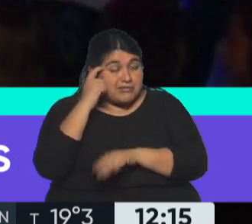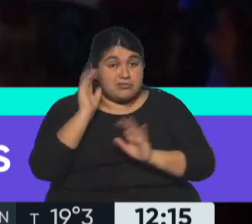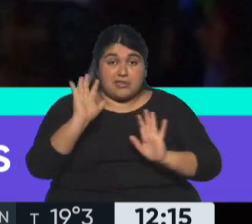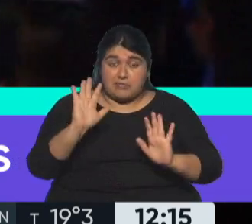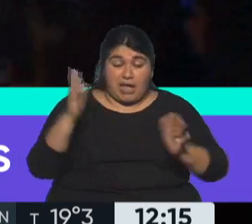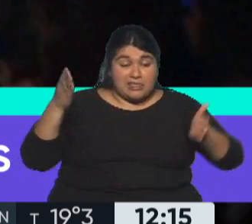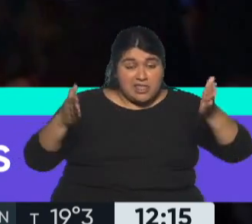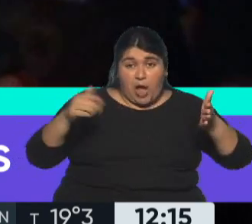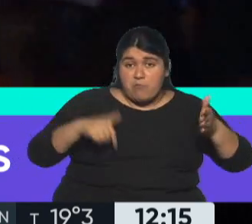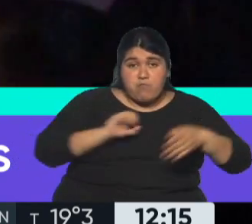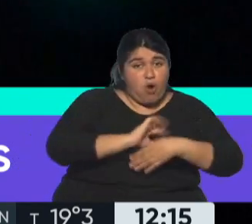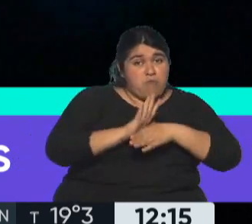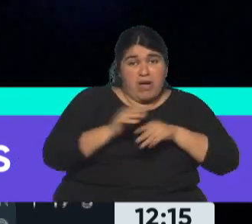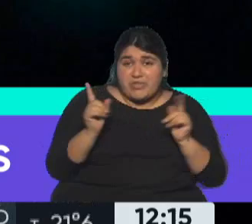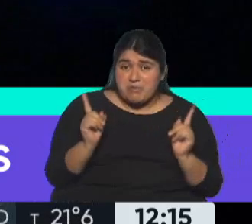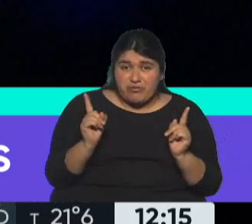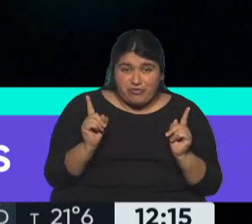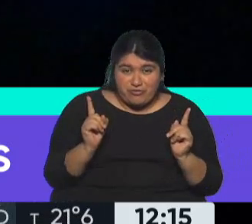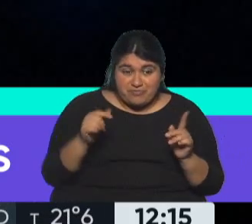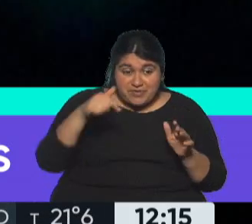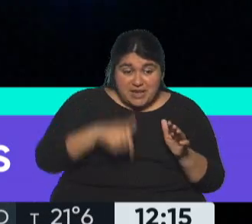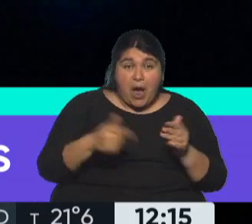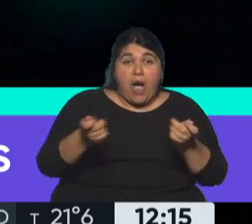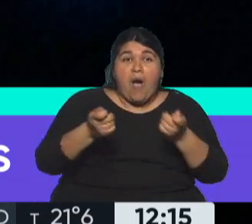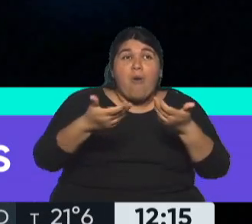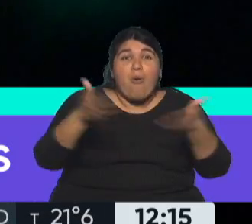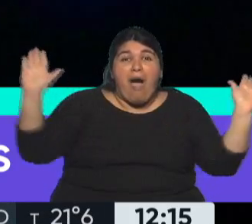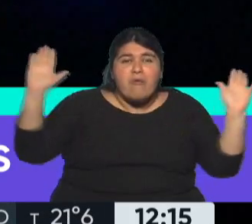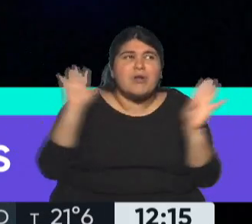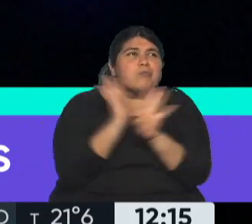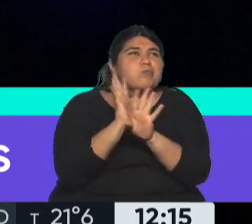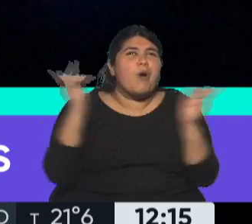en pandemia. Es volver a vivir. Es volver a vivir porque